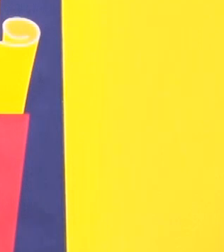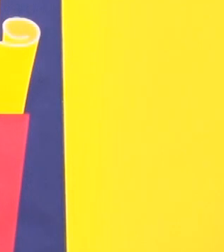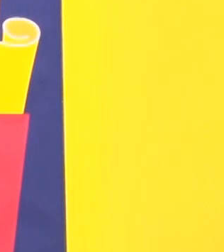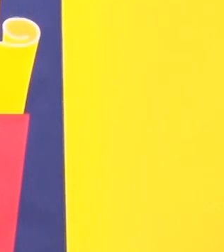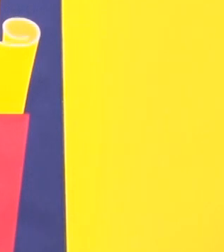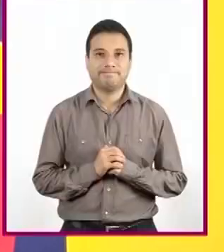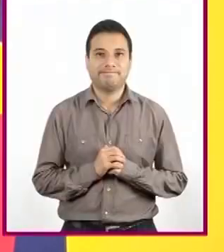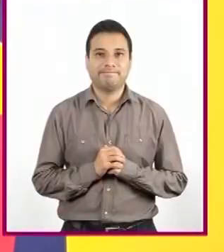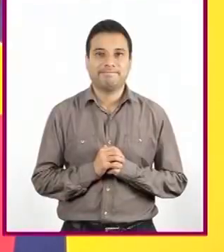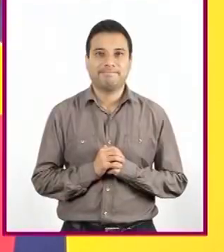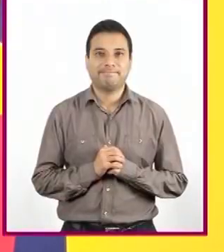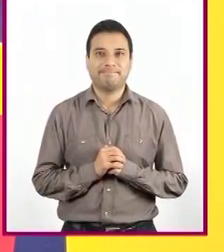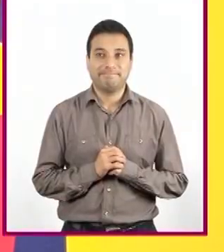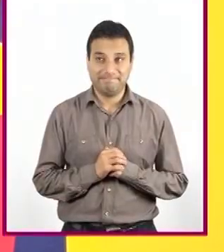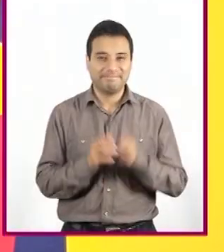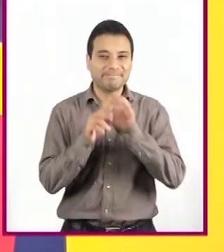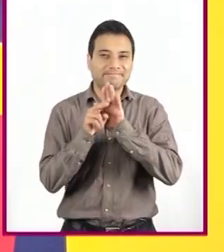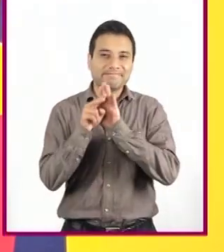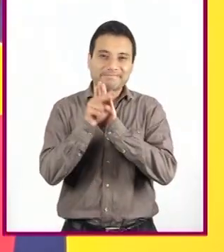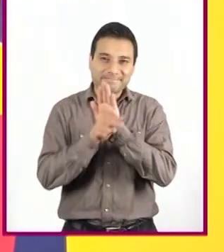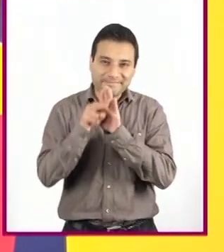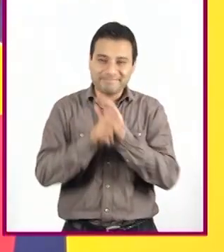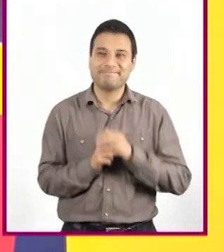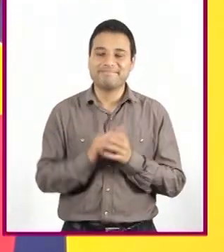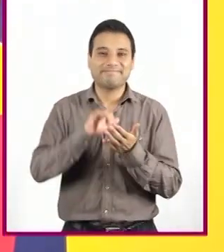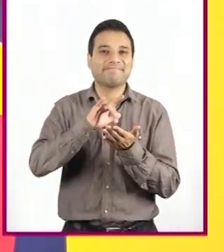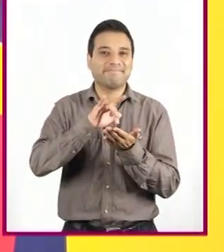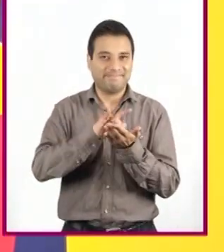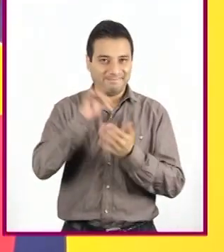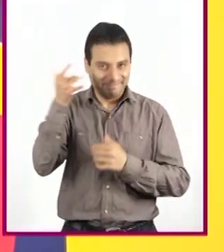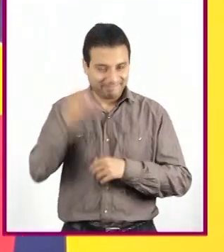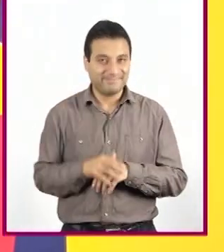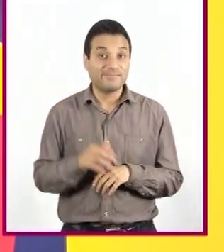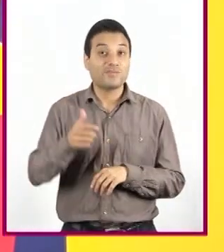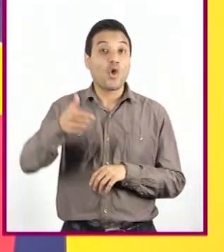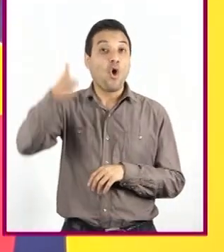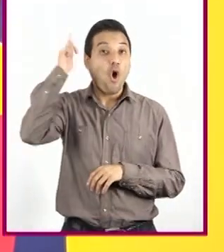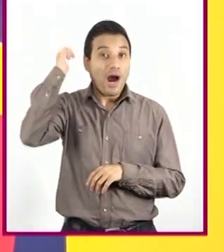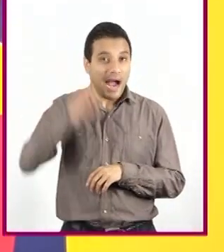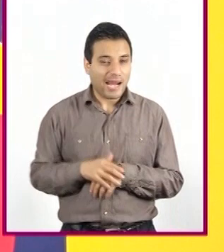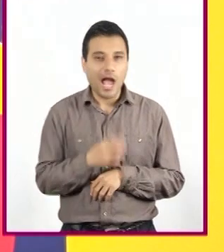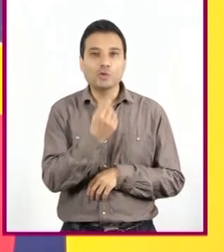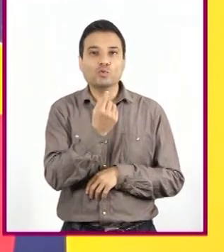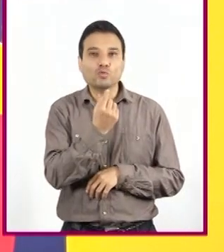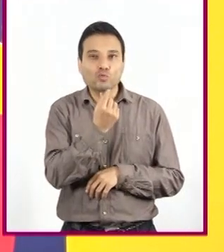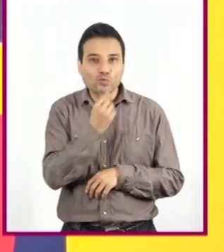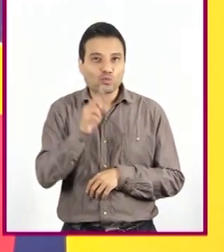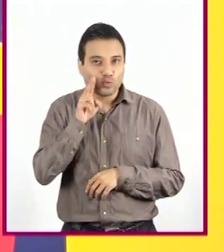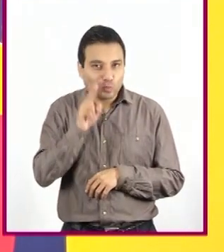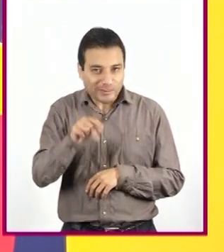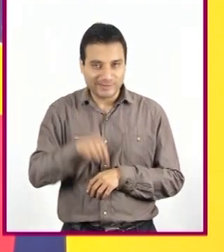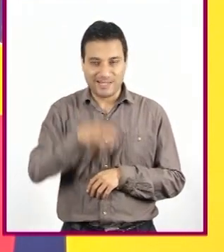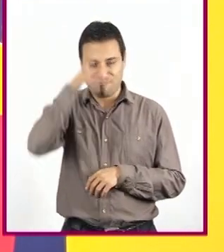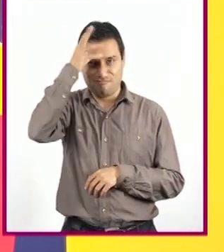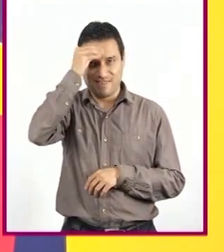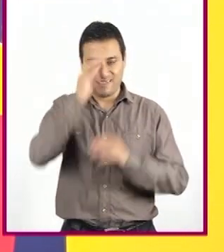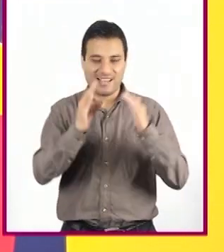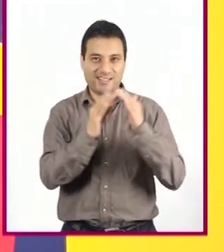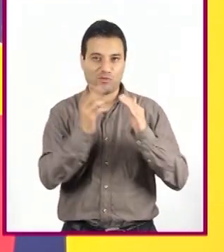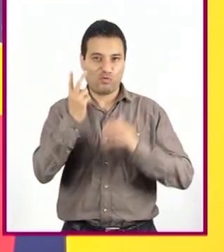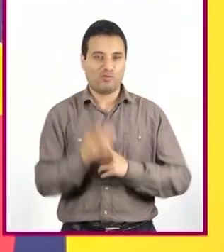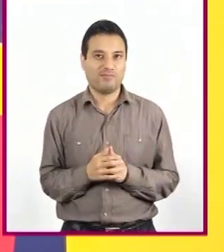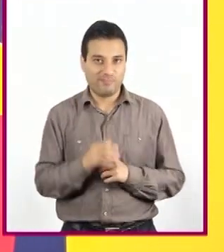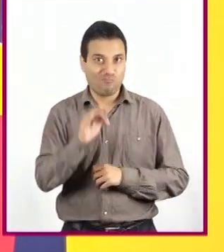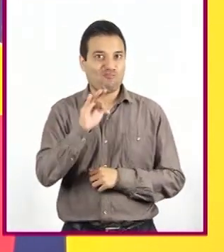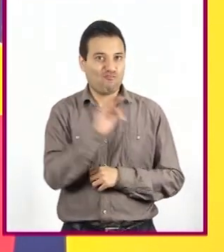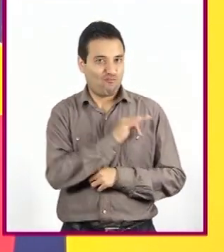Gracias por su colaboración, Don Leopoldo. Ojalá que Cupertino vea esta sesión de Aprende en Casa 2 porque así podrá